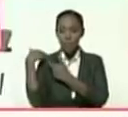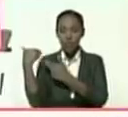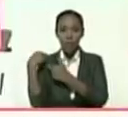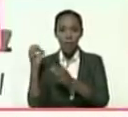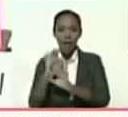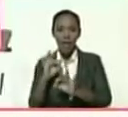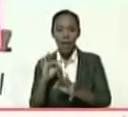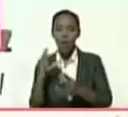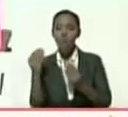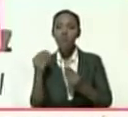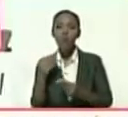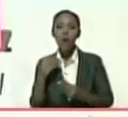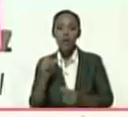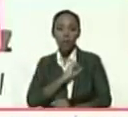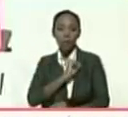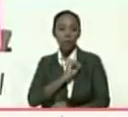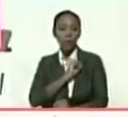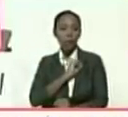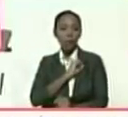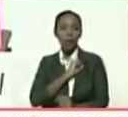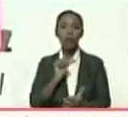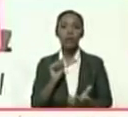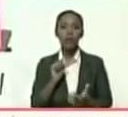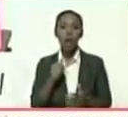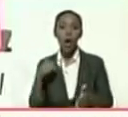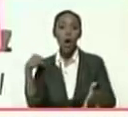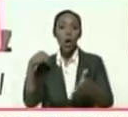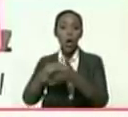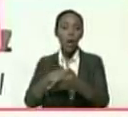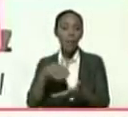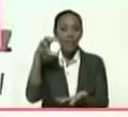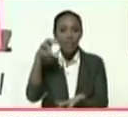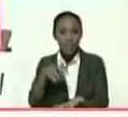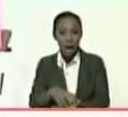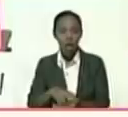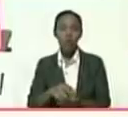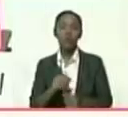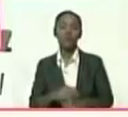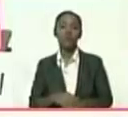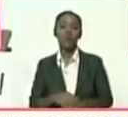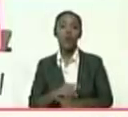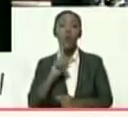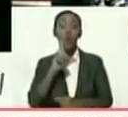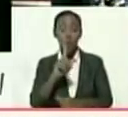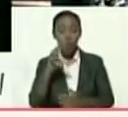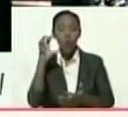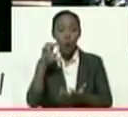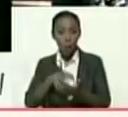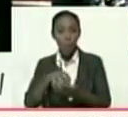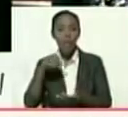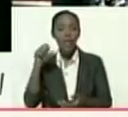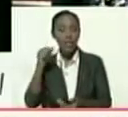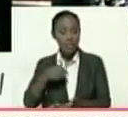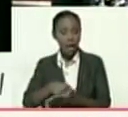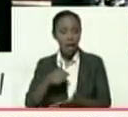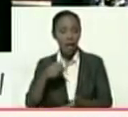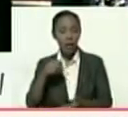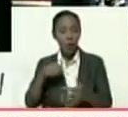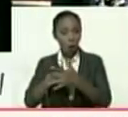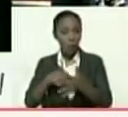Extremadamente cobardes. Y es un golpe de Estado. Un golpe de Estado. Están sacando un